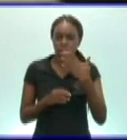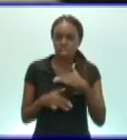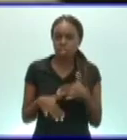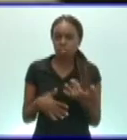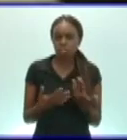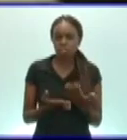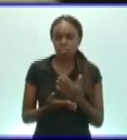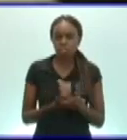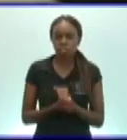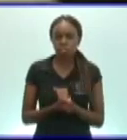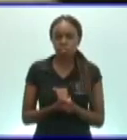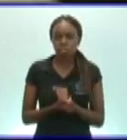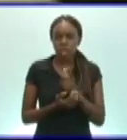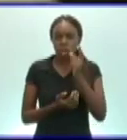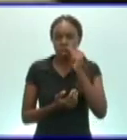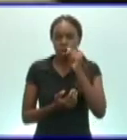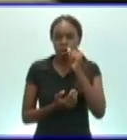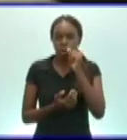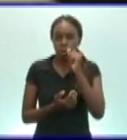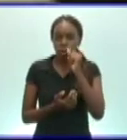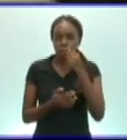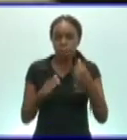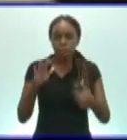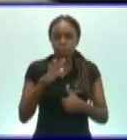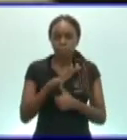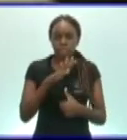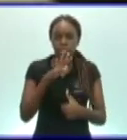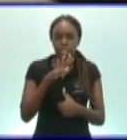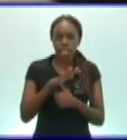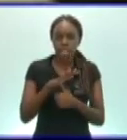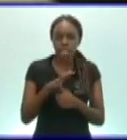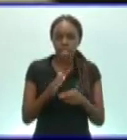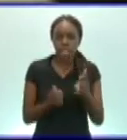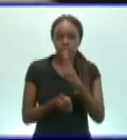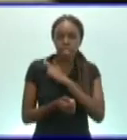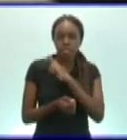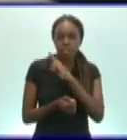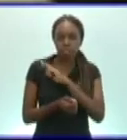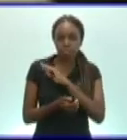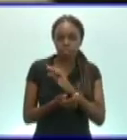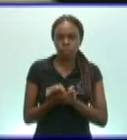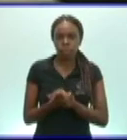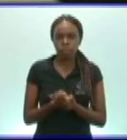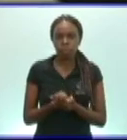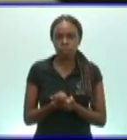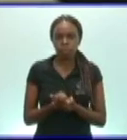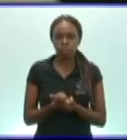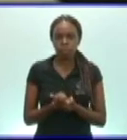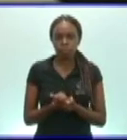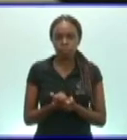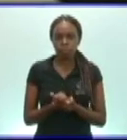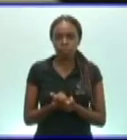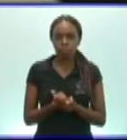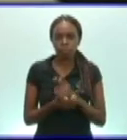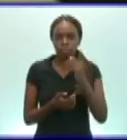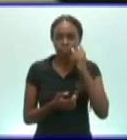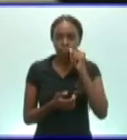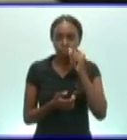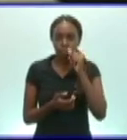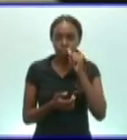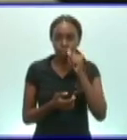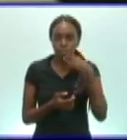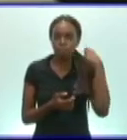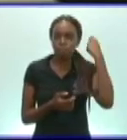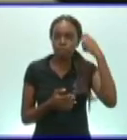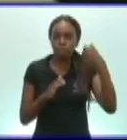a Salvador Cisneros Betancur, presidente de la República. Y Salvador Cisneros era el presidente de la Cámara